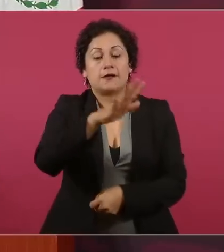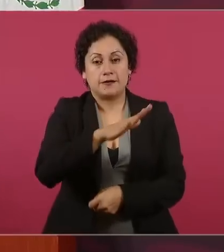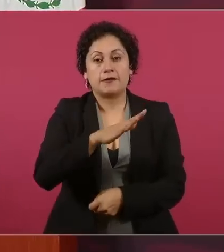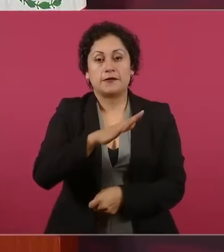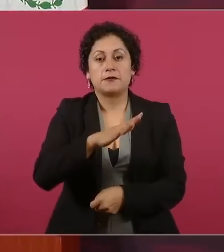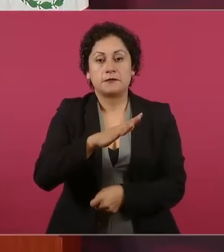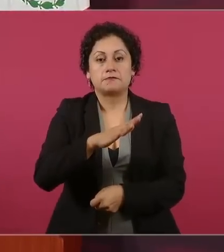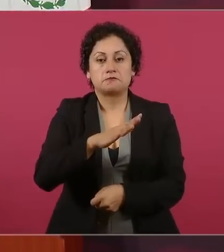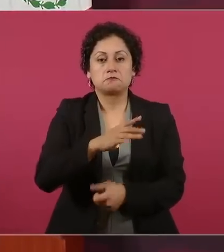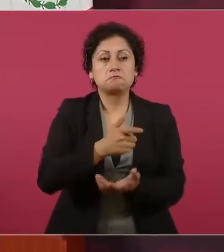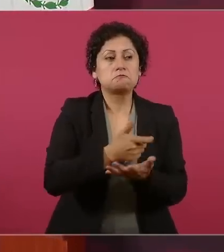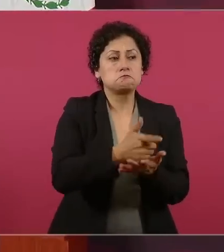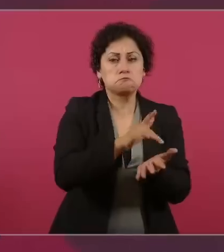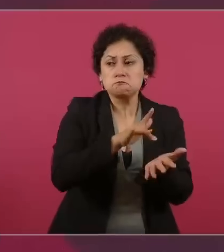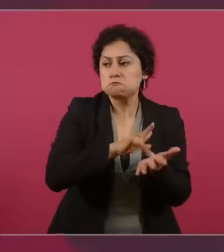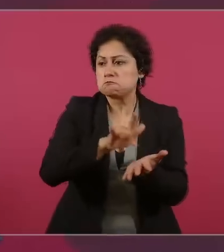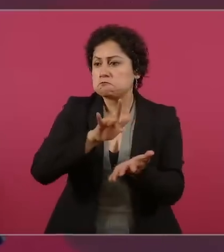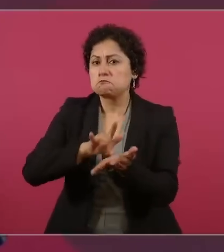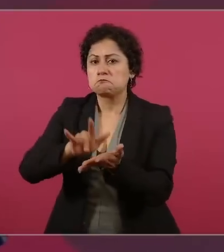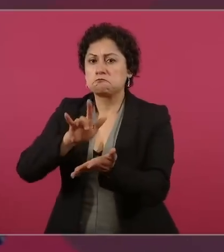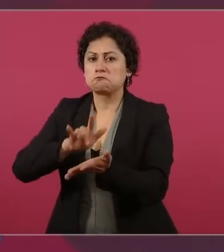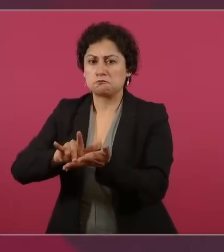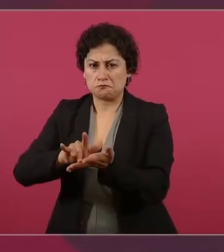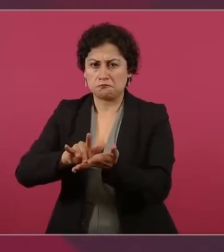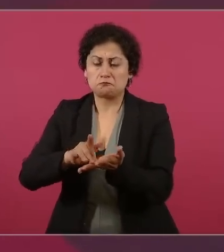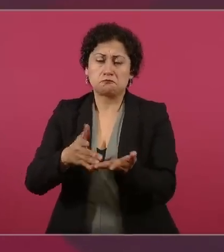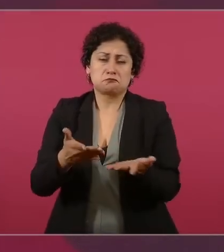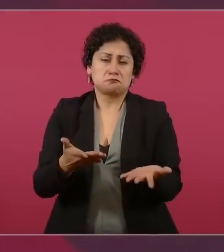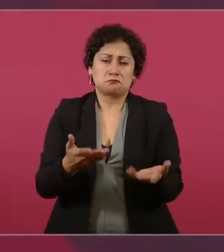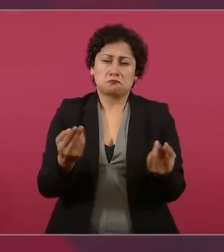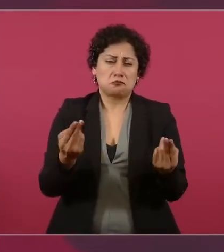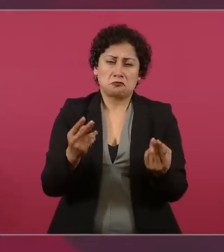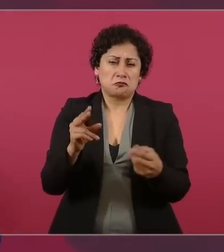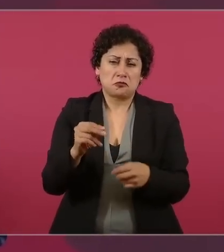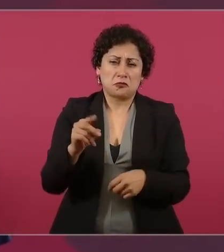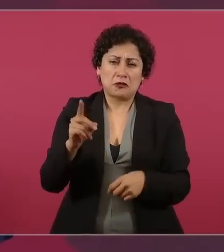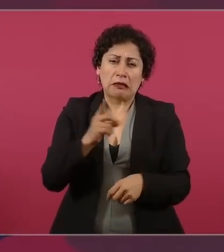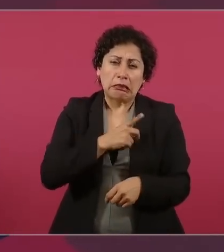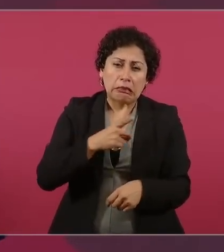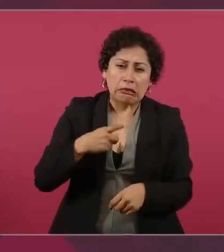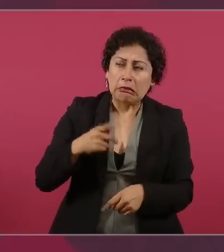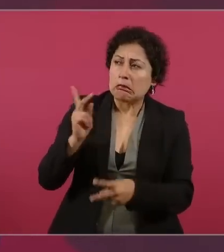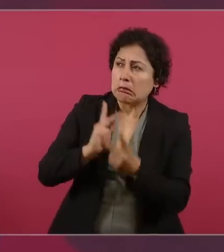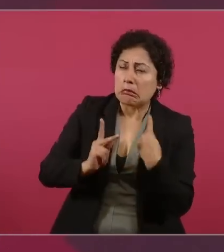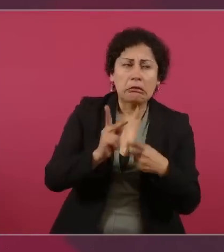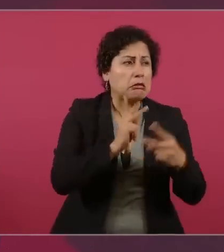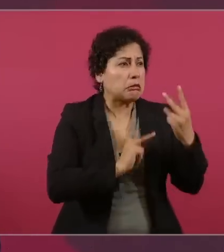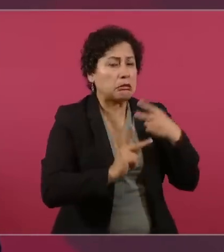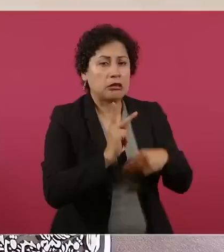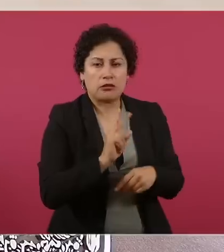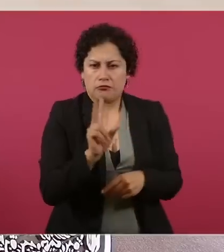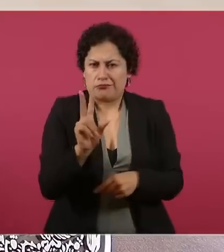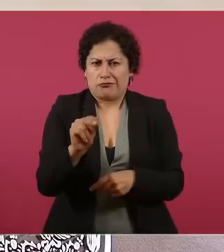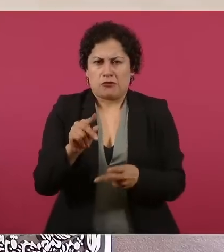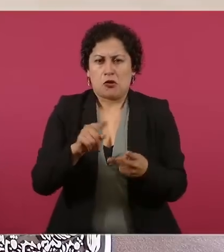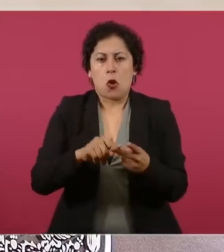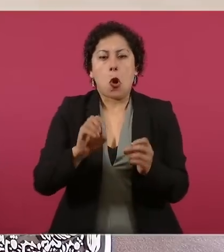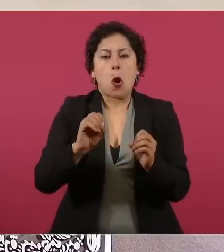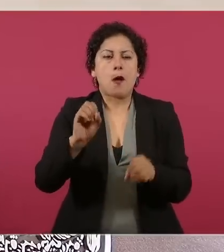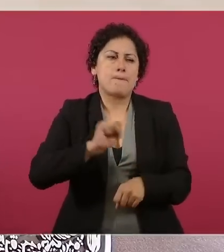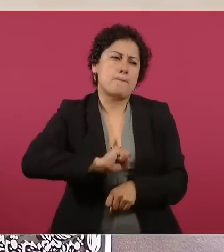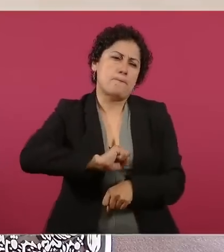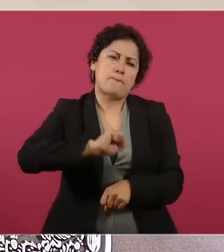sin endeudar al país, sin aumentar impuestos, sin gasolinazos, sin que aumente el